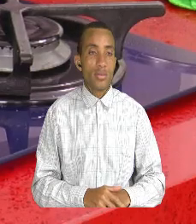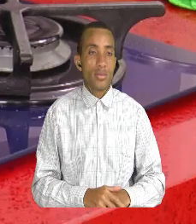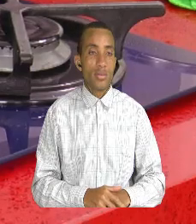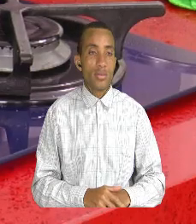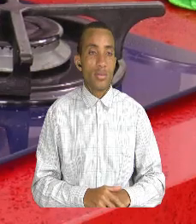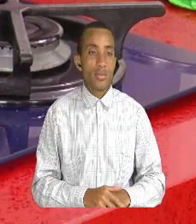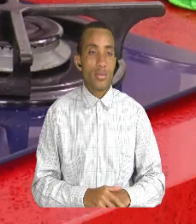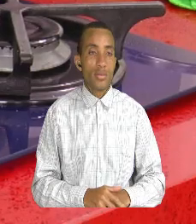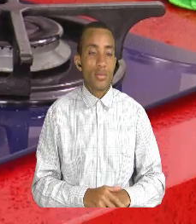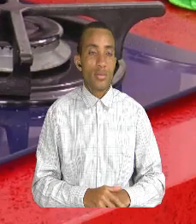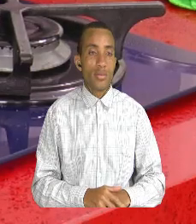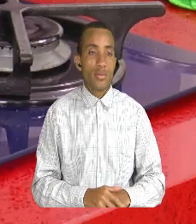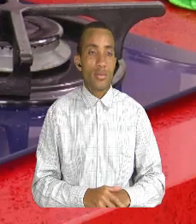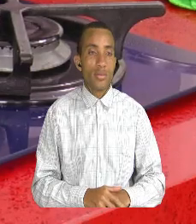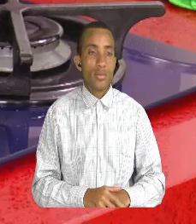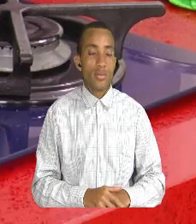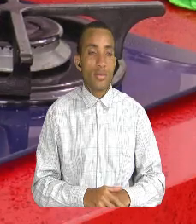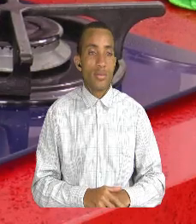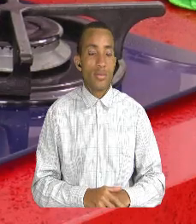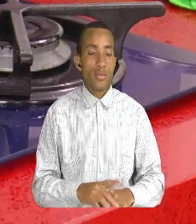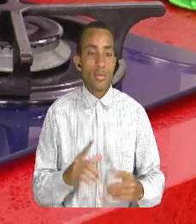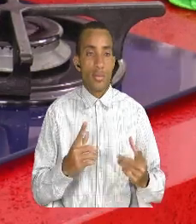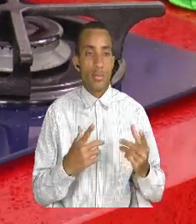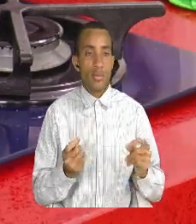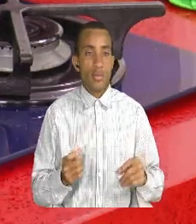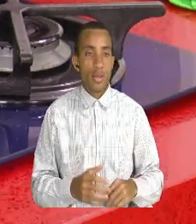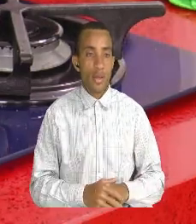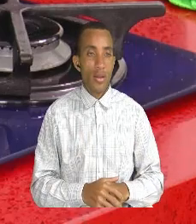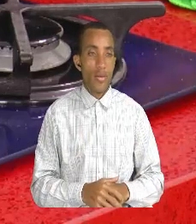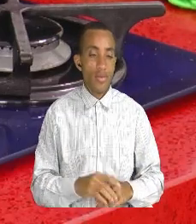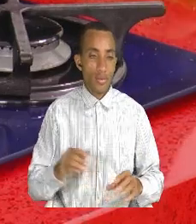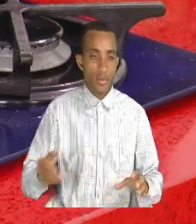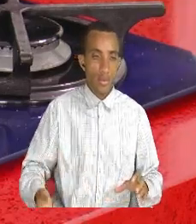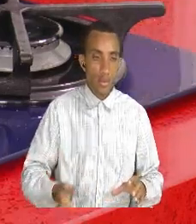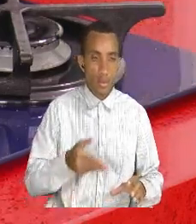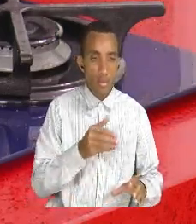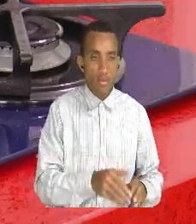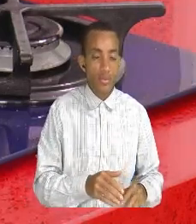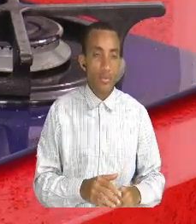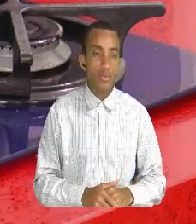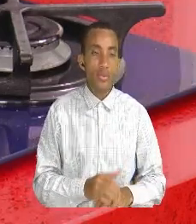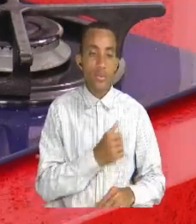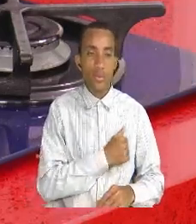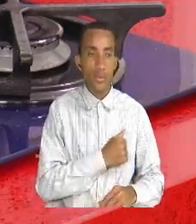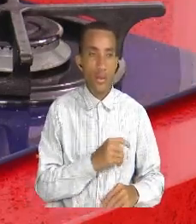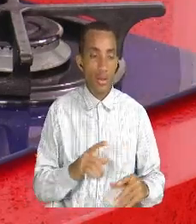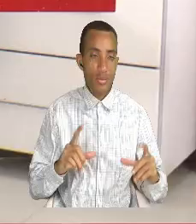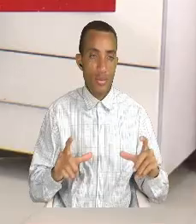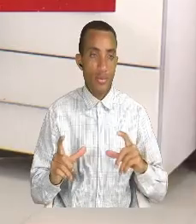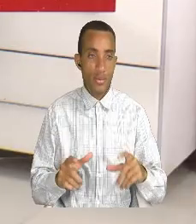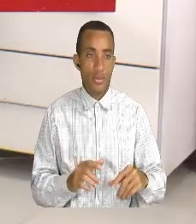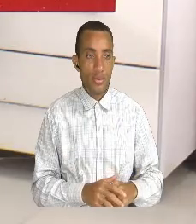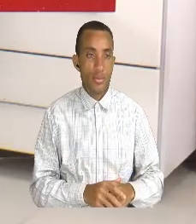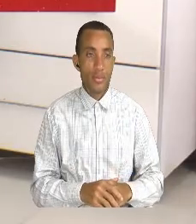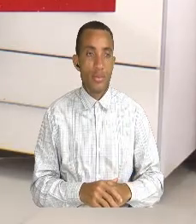¿Listo? ¿Listo? Entonces, vamos a emplatar. Regálame los platicos, Rochi, por favor. ¿Qué platico vamos a